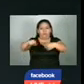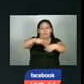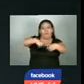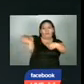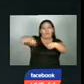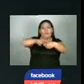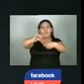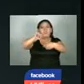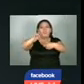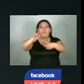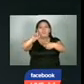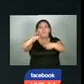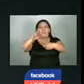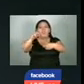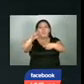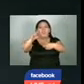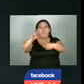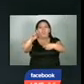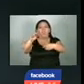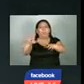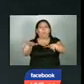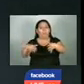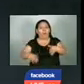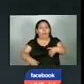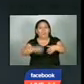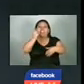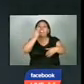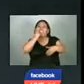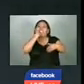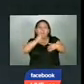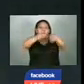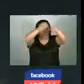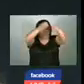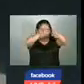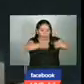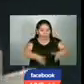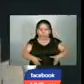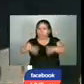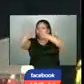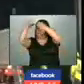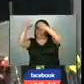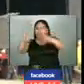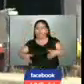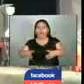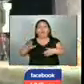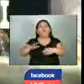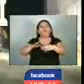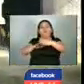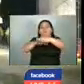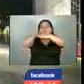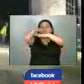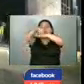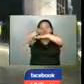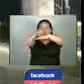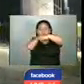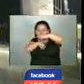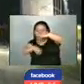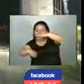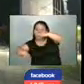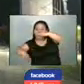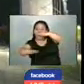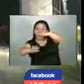realizar el montaje de cinco vigas de concreto que forman parte del paso multinivel que se construye en esta zona.